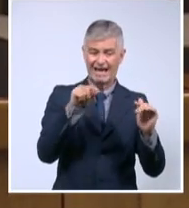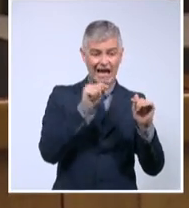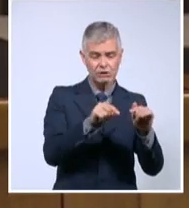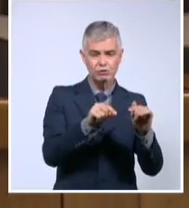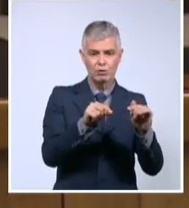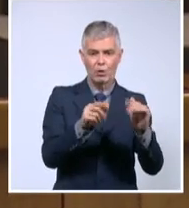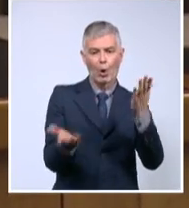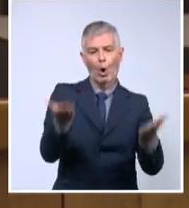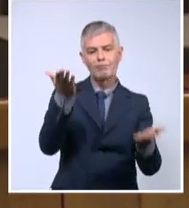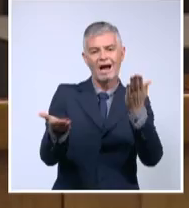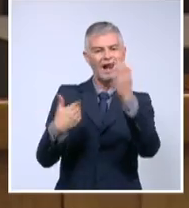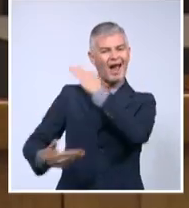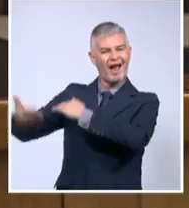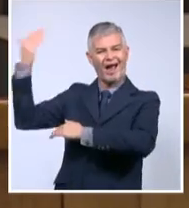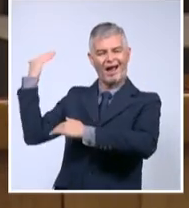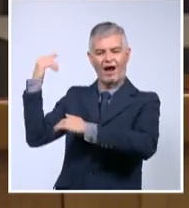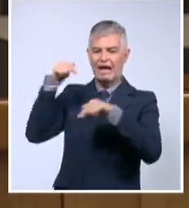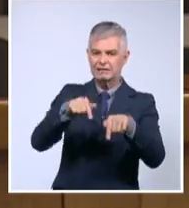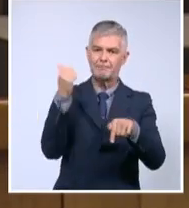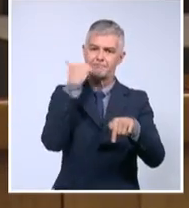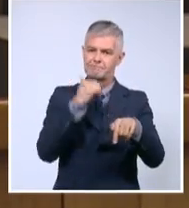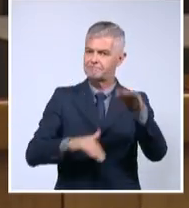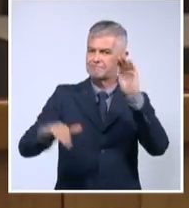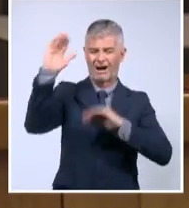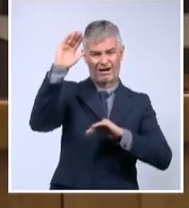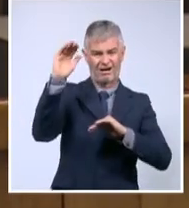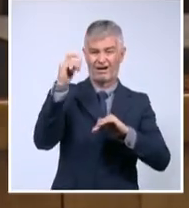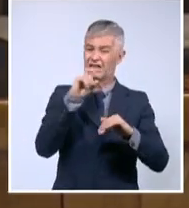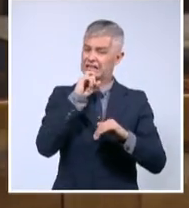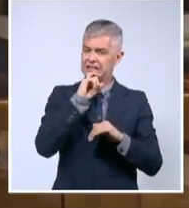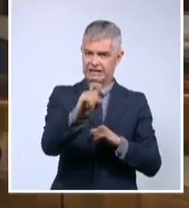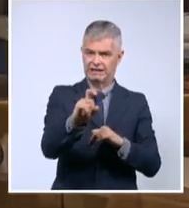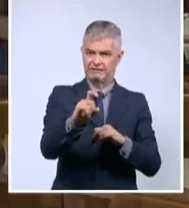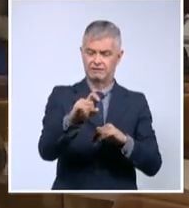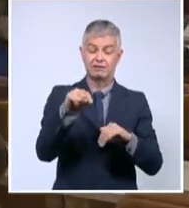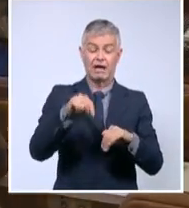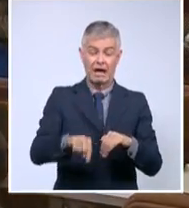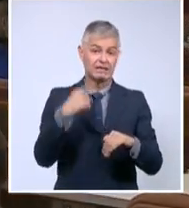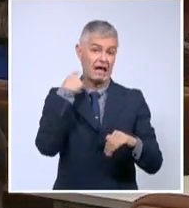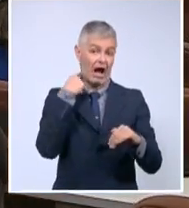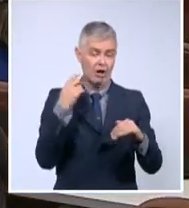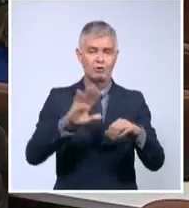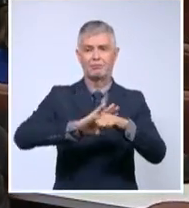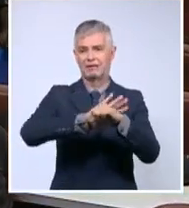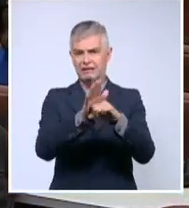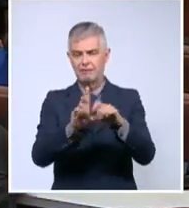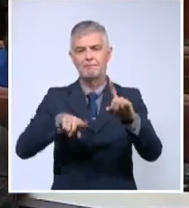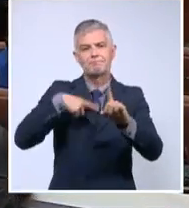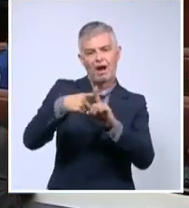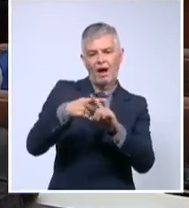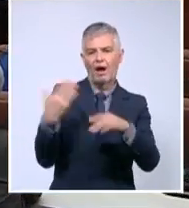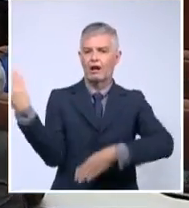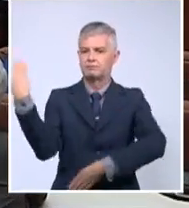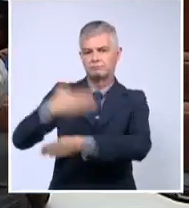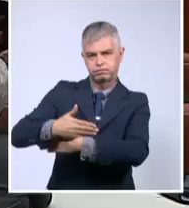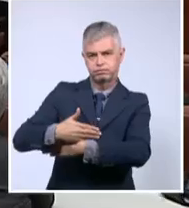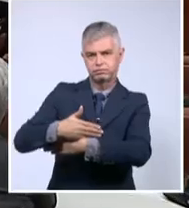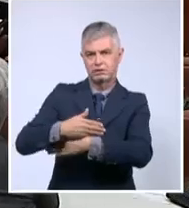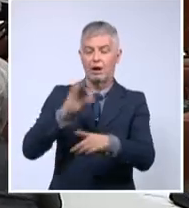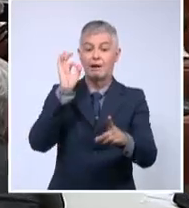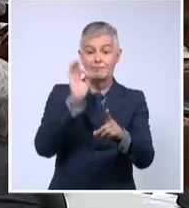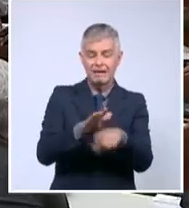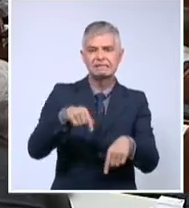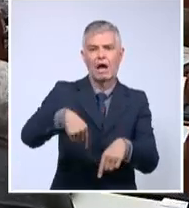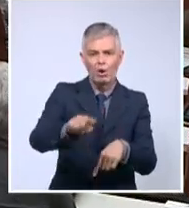momento, por cuanto nos planteamos en el mismo año de la pandemia y la intensificación del bloqueo, comenzar la aplicación del ordenamiento